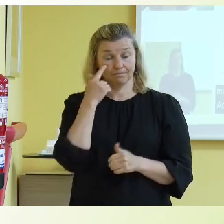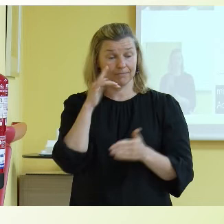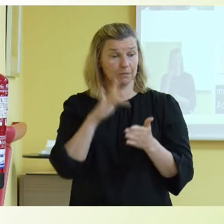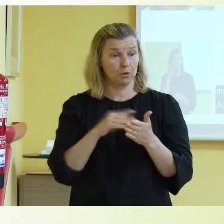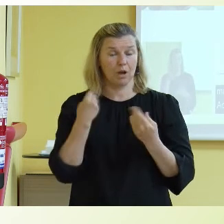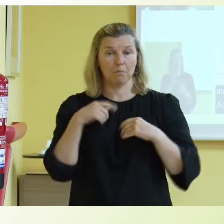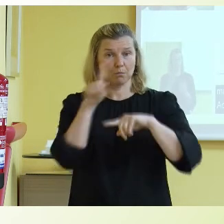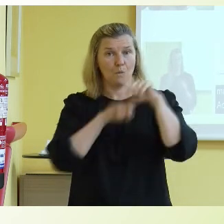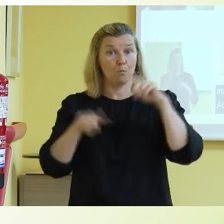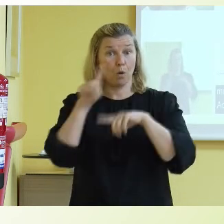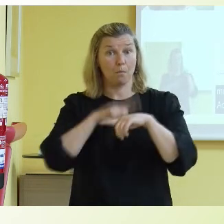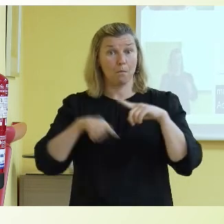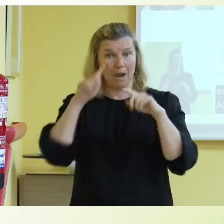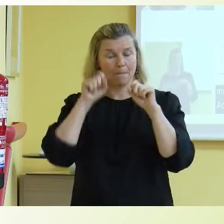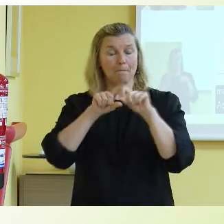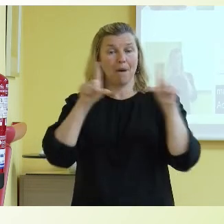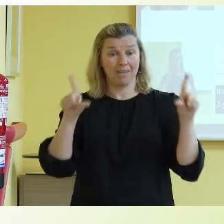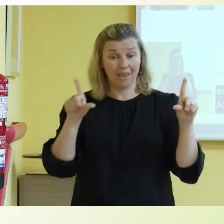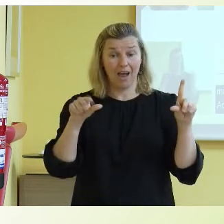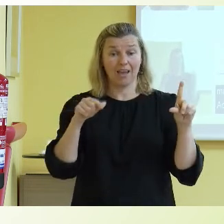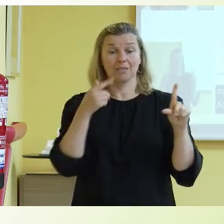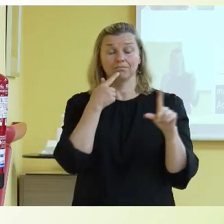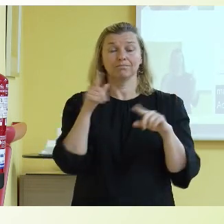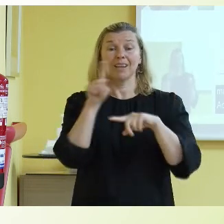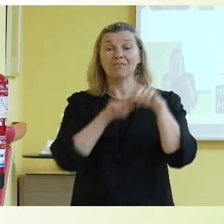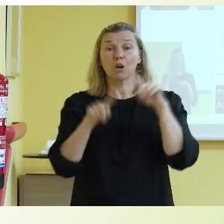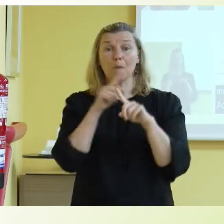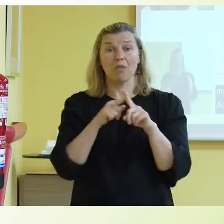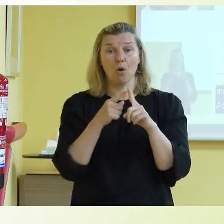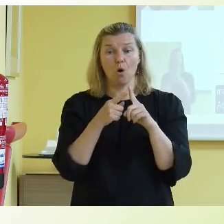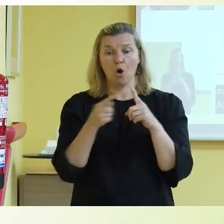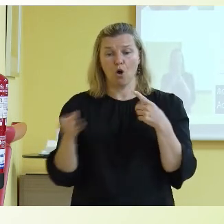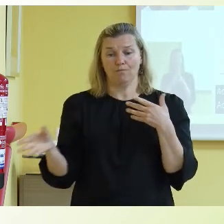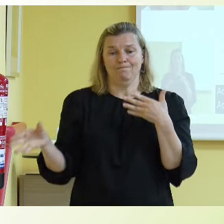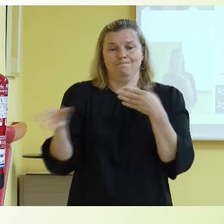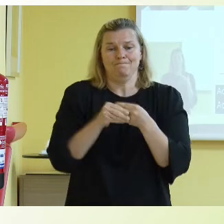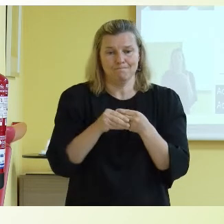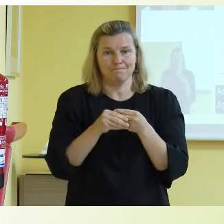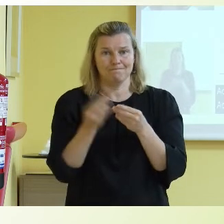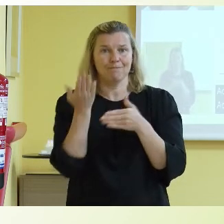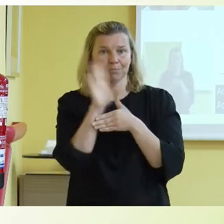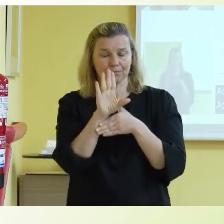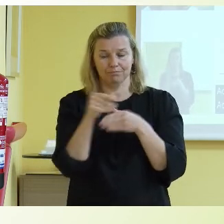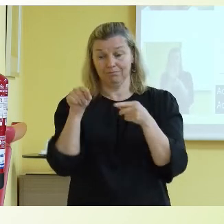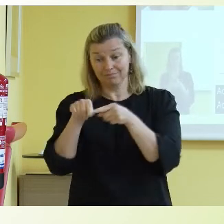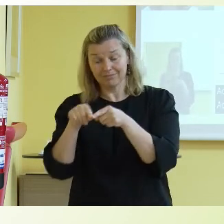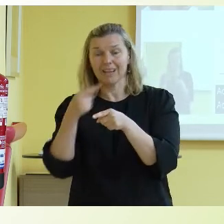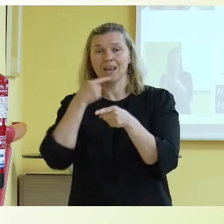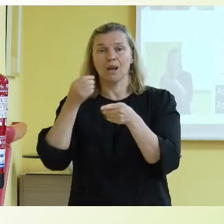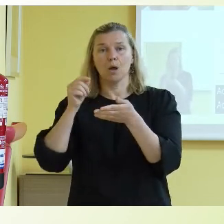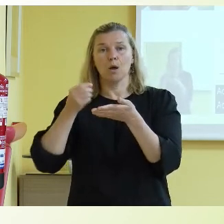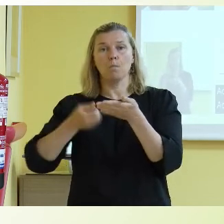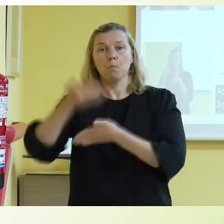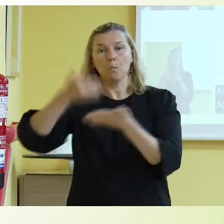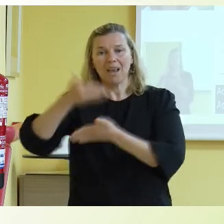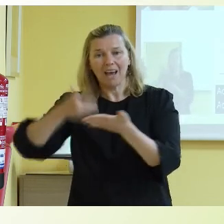pantalla. Además, se ofrece información complementaria que recoge publicaciones